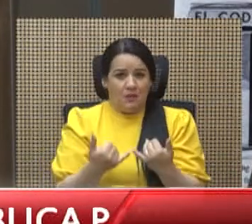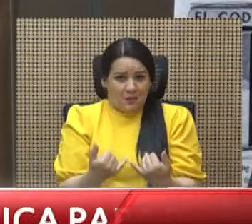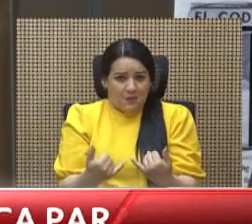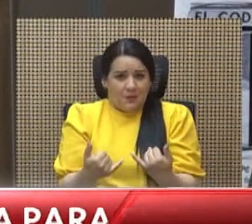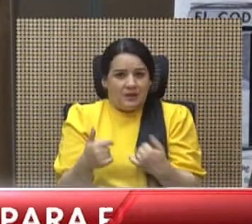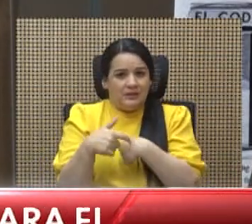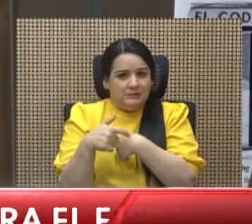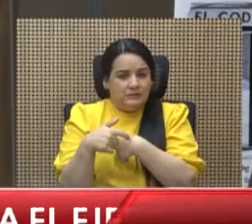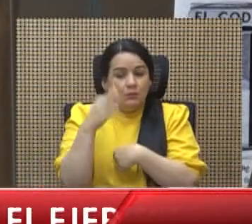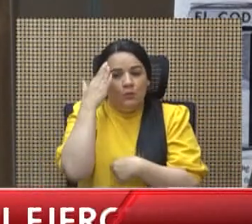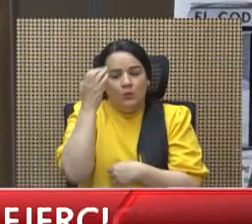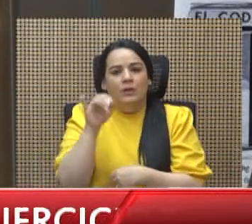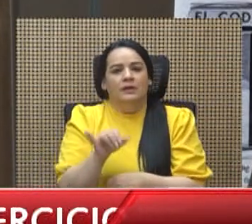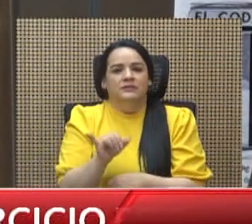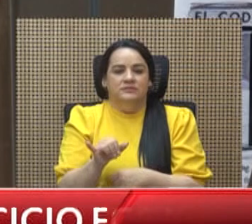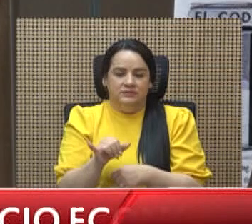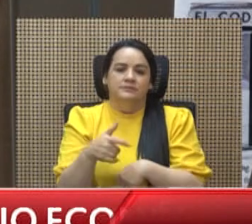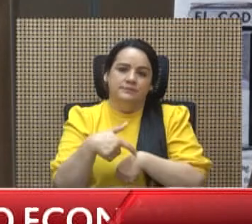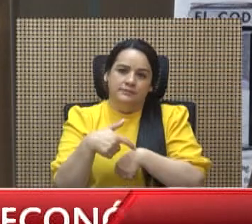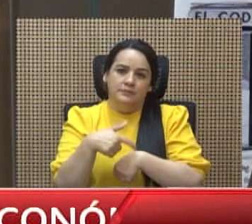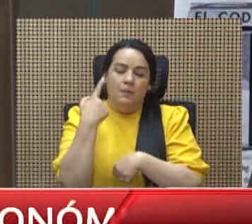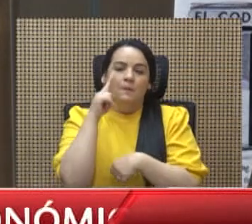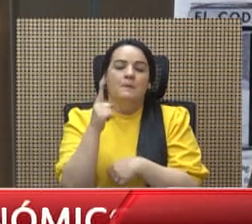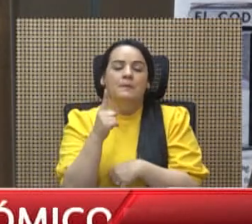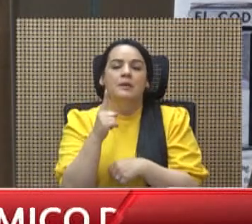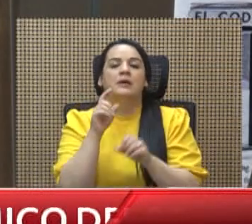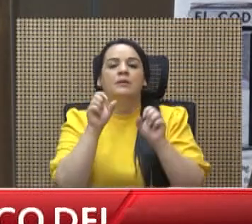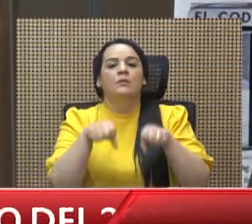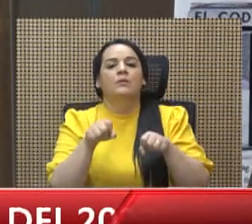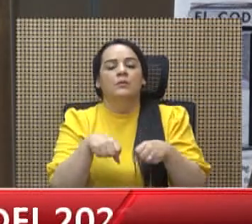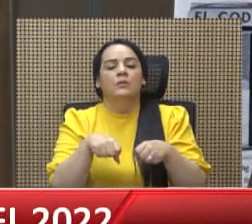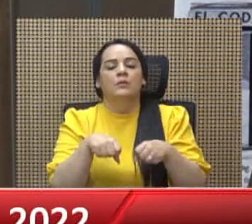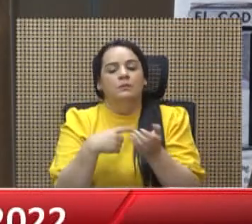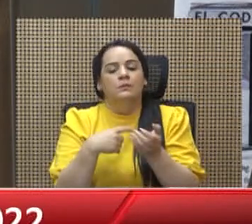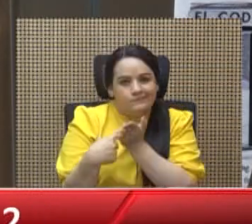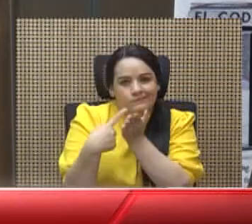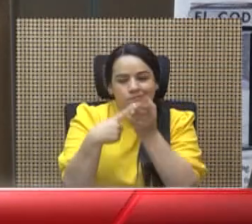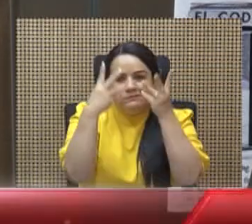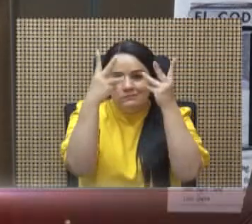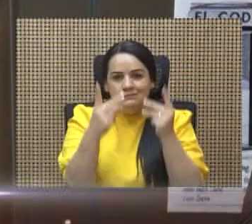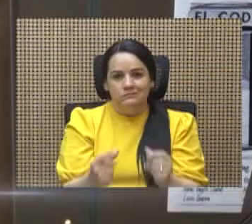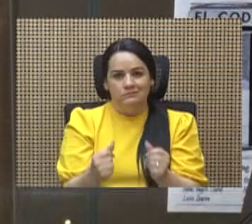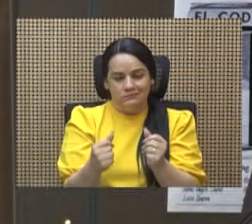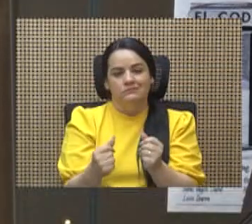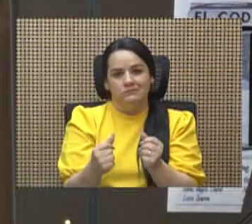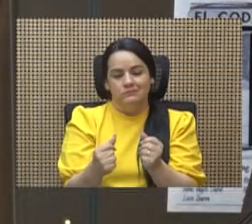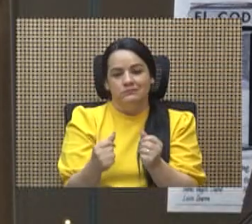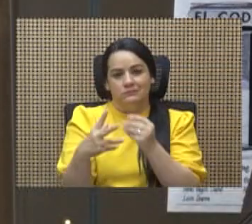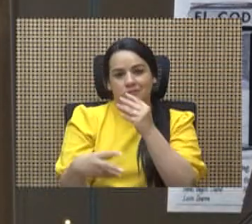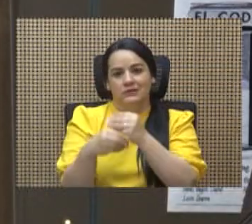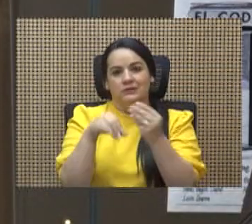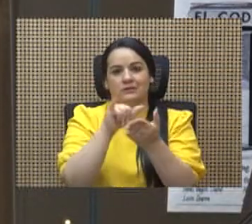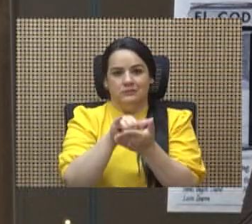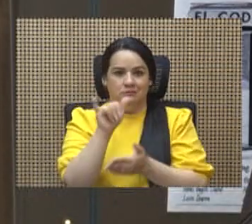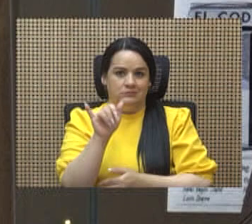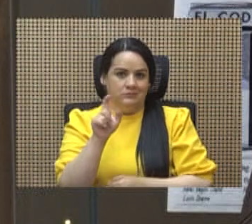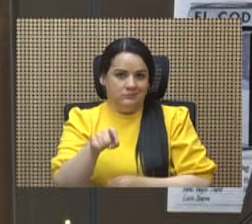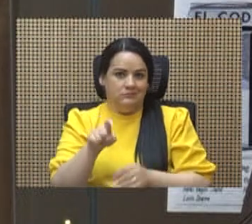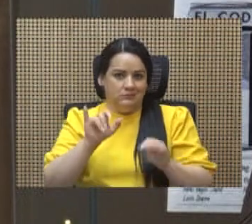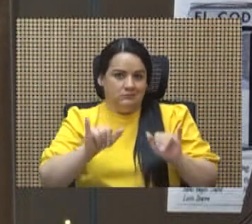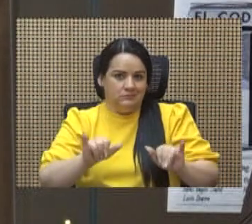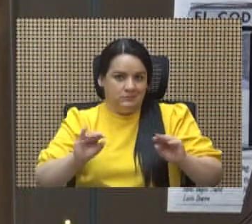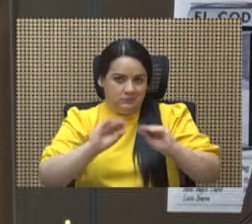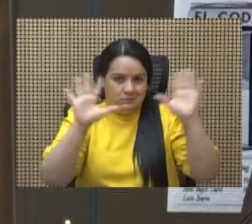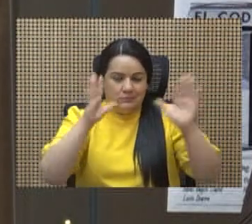porque así son los plazos para efectos de la discusión de un presupuesto extraordinario que eso quede claro ha sido